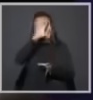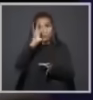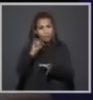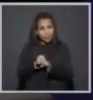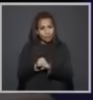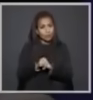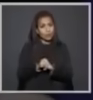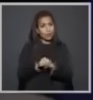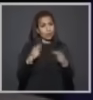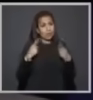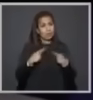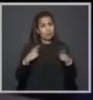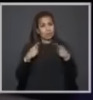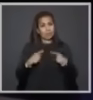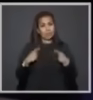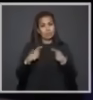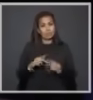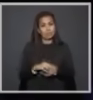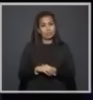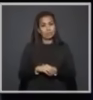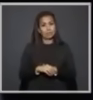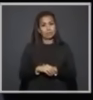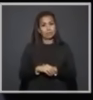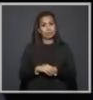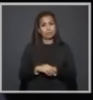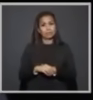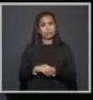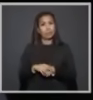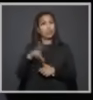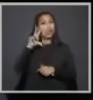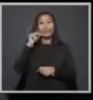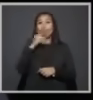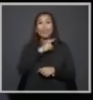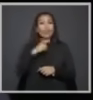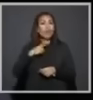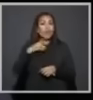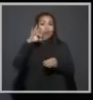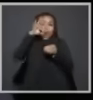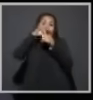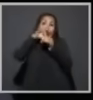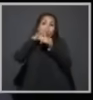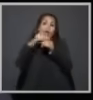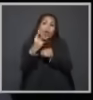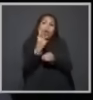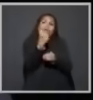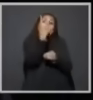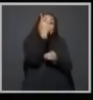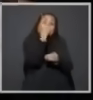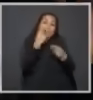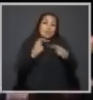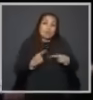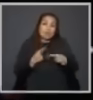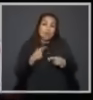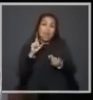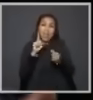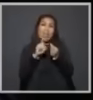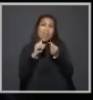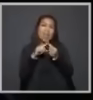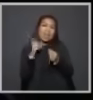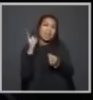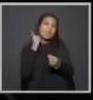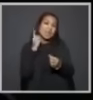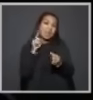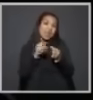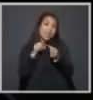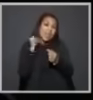ciudadanos, porque no es una elección por una persona, no es a ver quién va a ser diputado, a ver quién va a ser senador, es